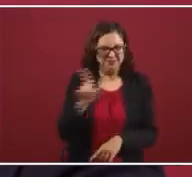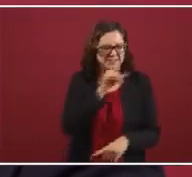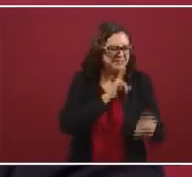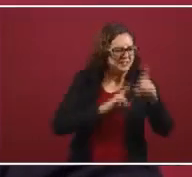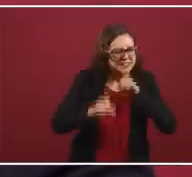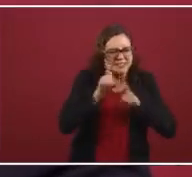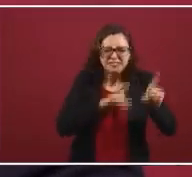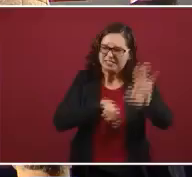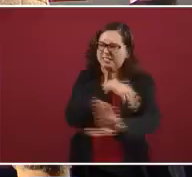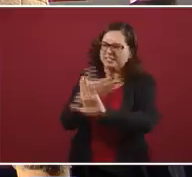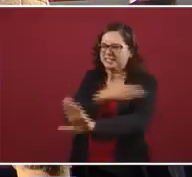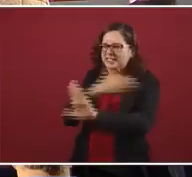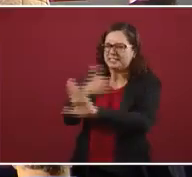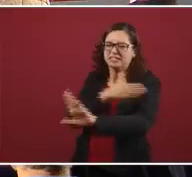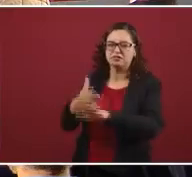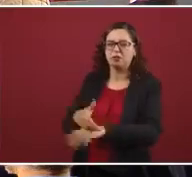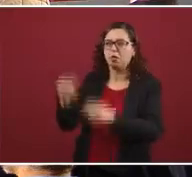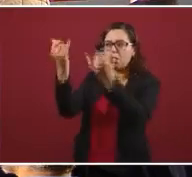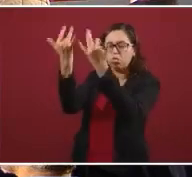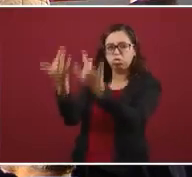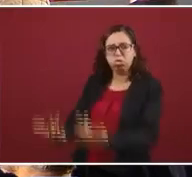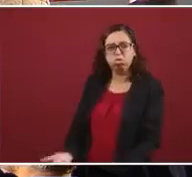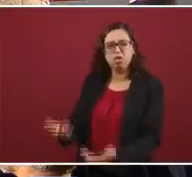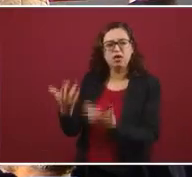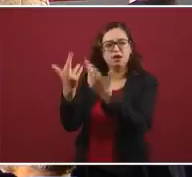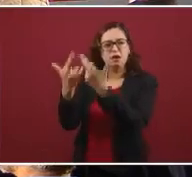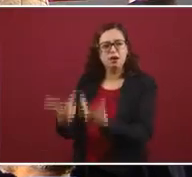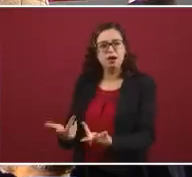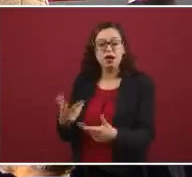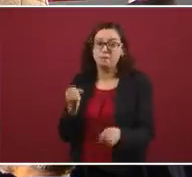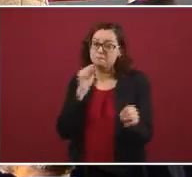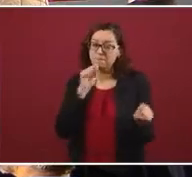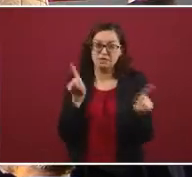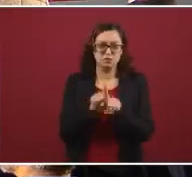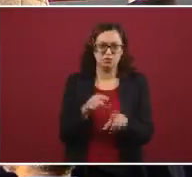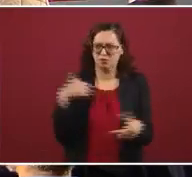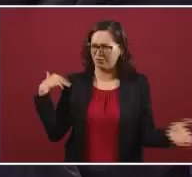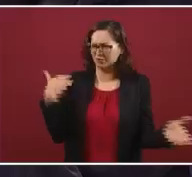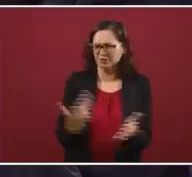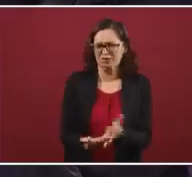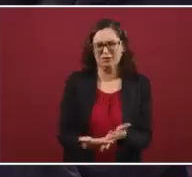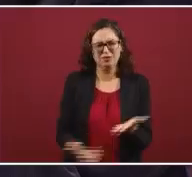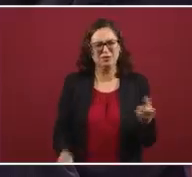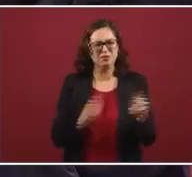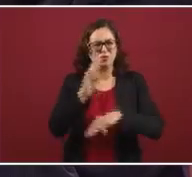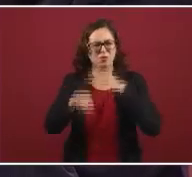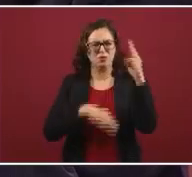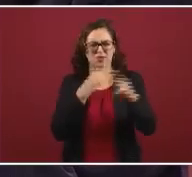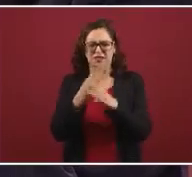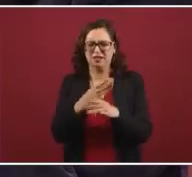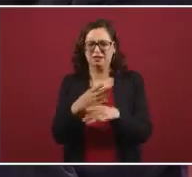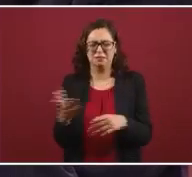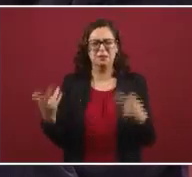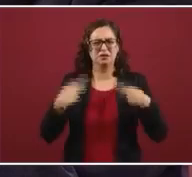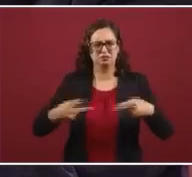Hasta la fecha, a nivel mundial, los dirigentes